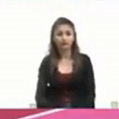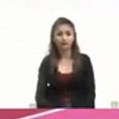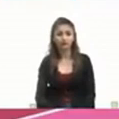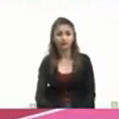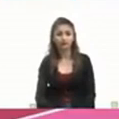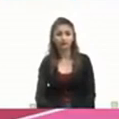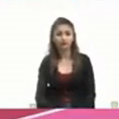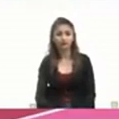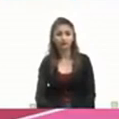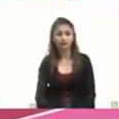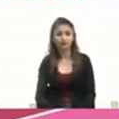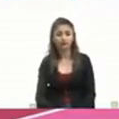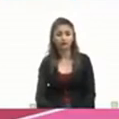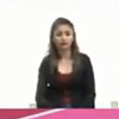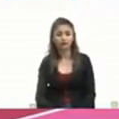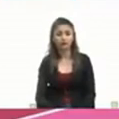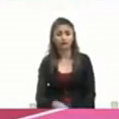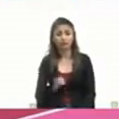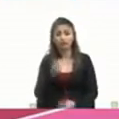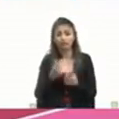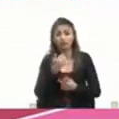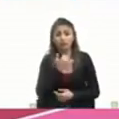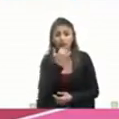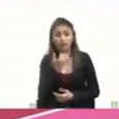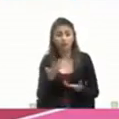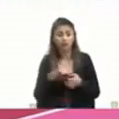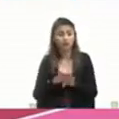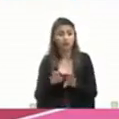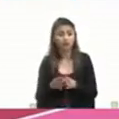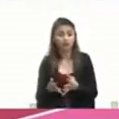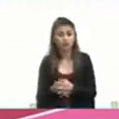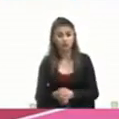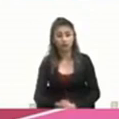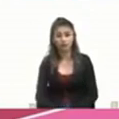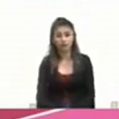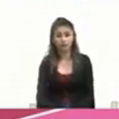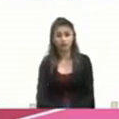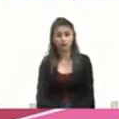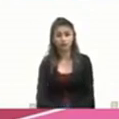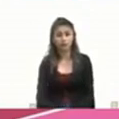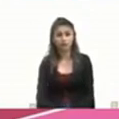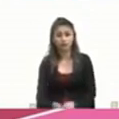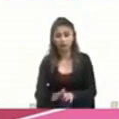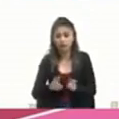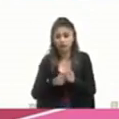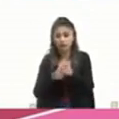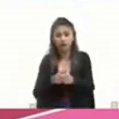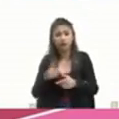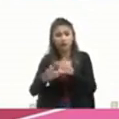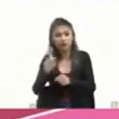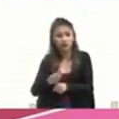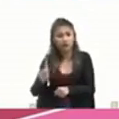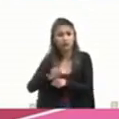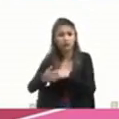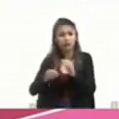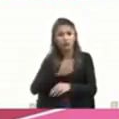equivocan. Y simplemente con darle seguimiento día con día, podemos